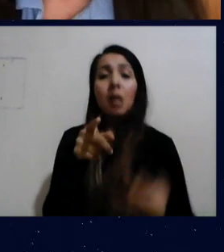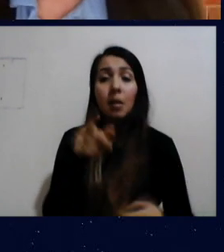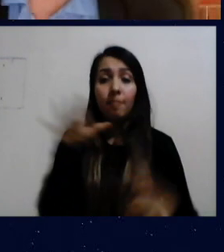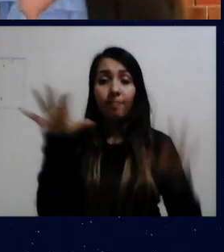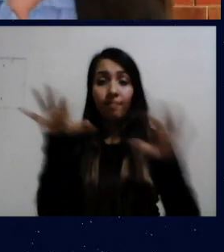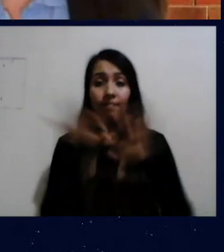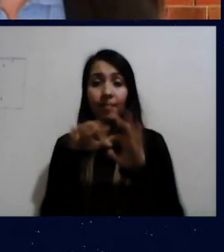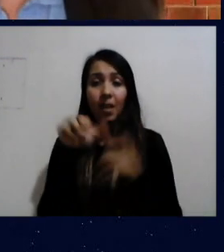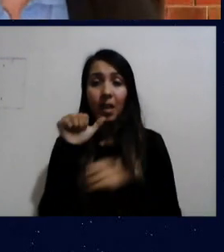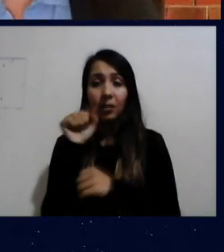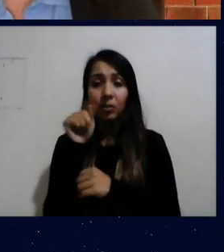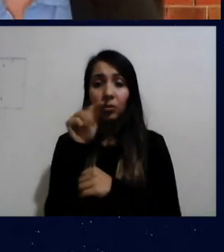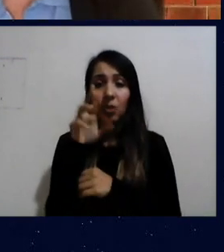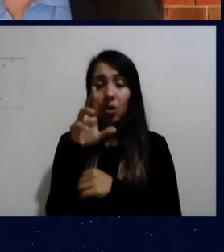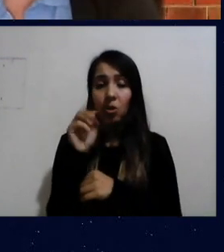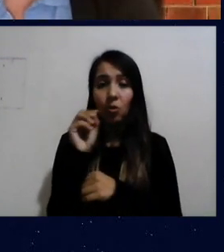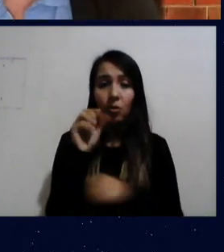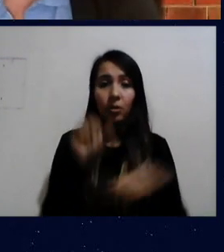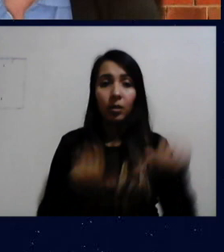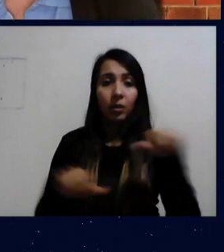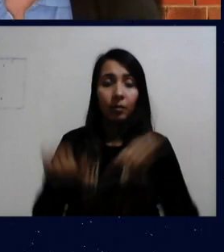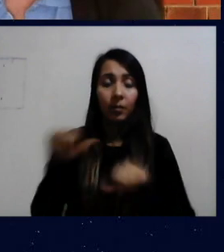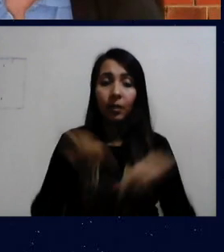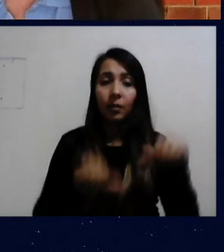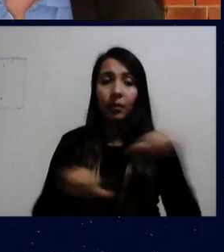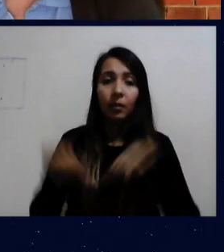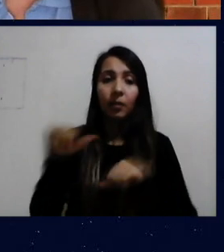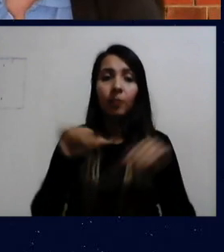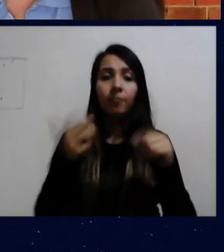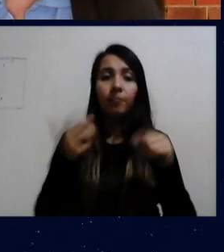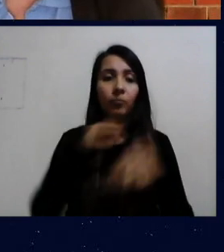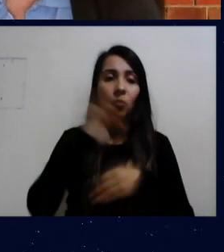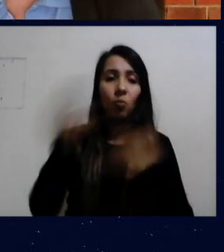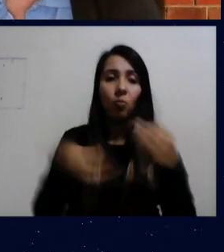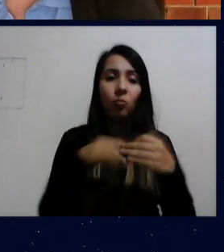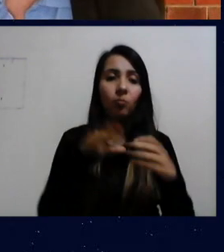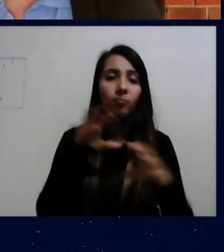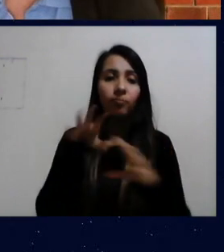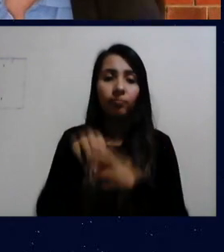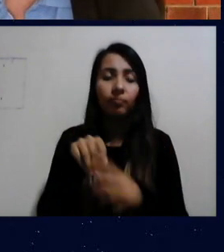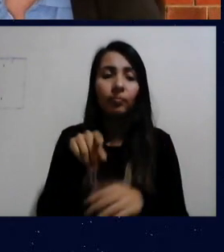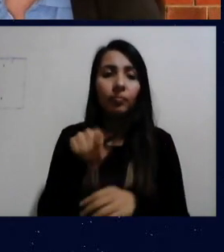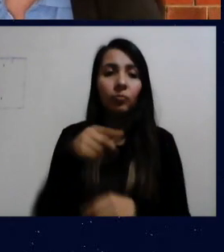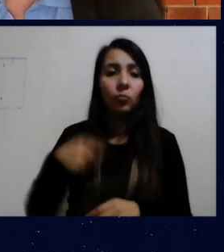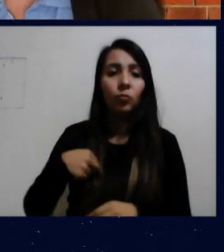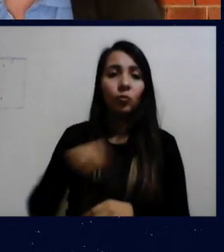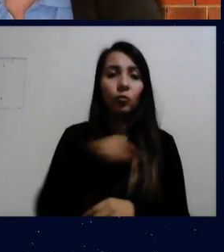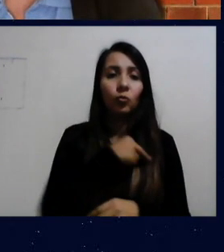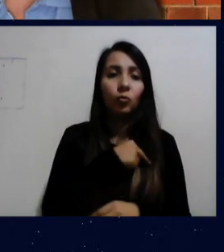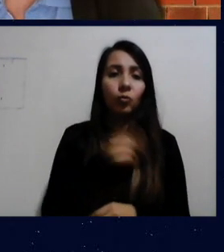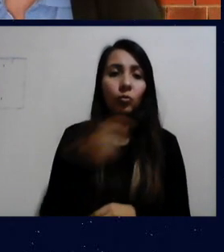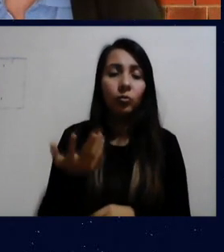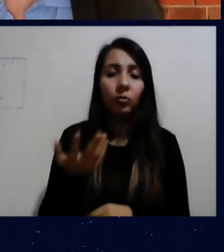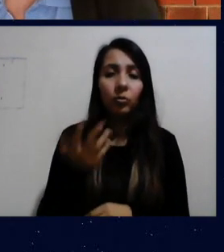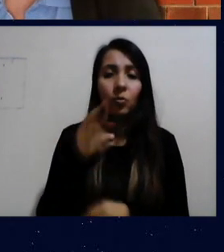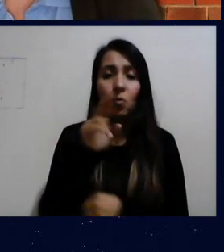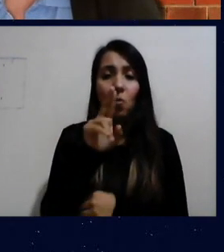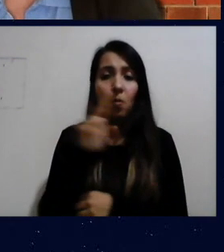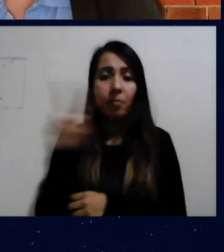todo lo que tiene que ver, fíjate, nosotros cogemos en el ultravioleta las transiciones electrónicas de las